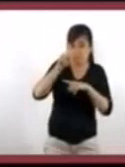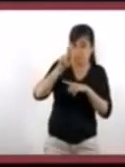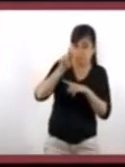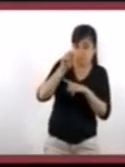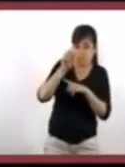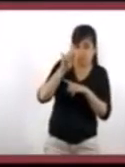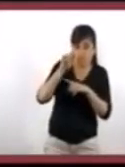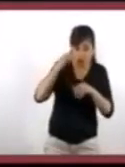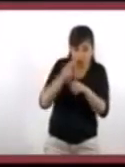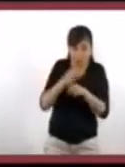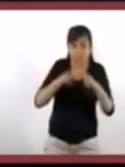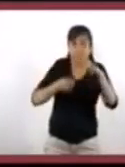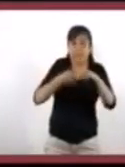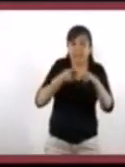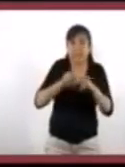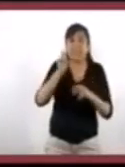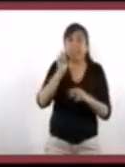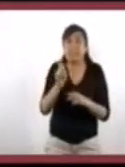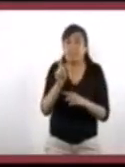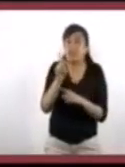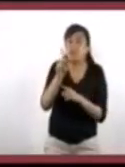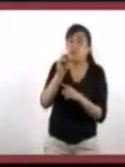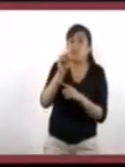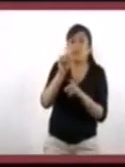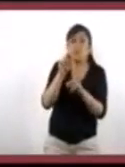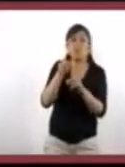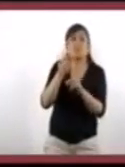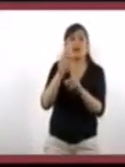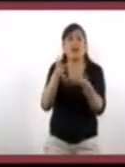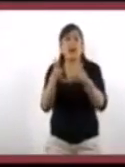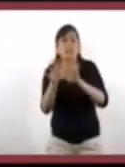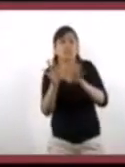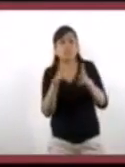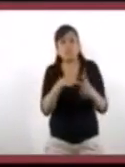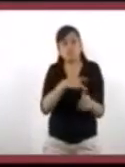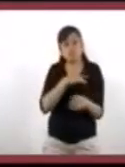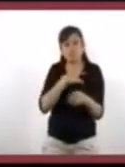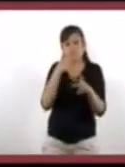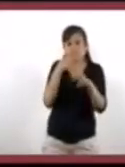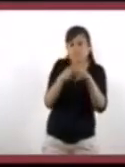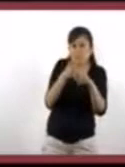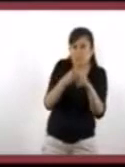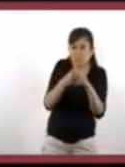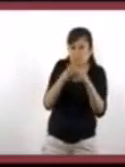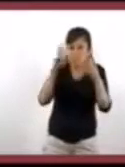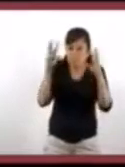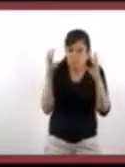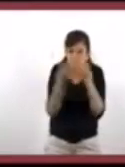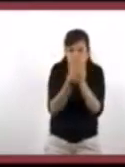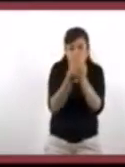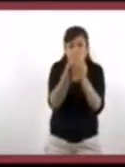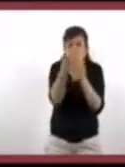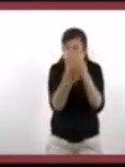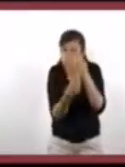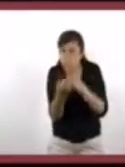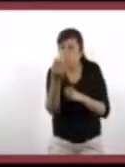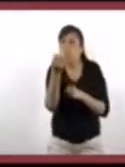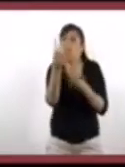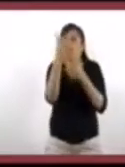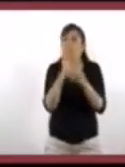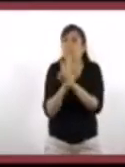promedio significa dame el valor típico o dame el valor de en